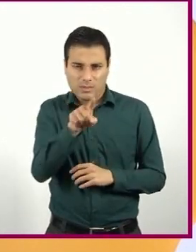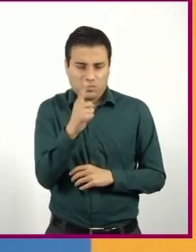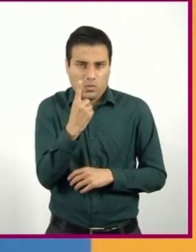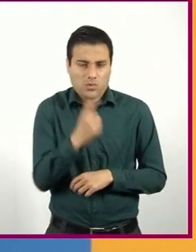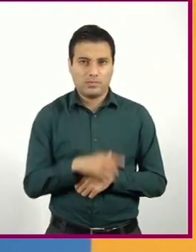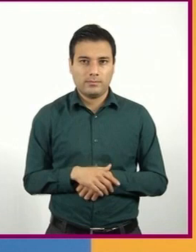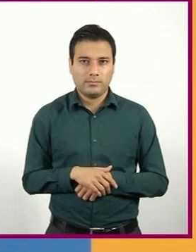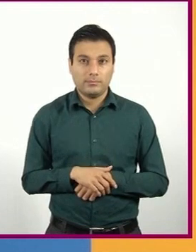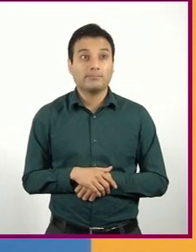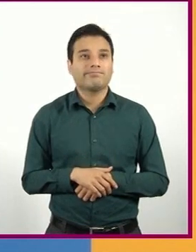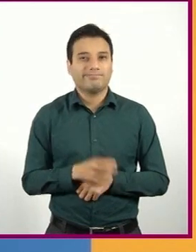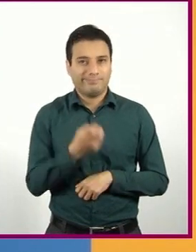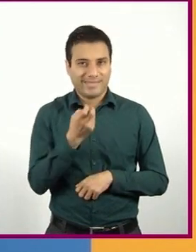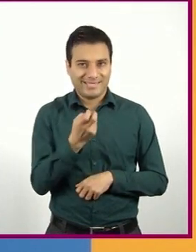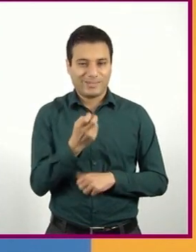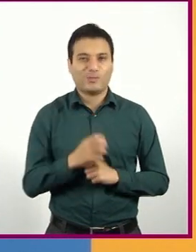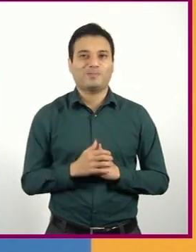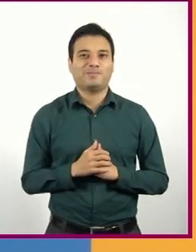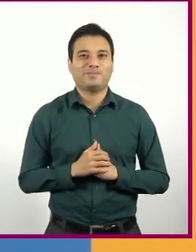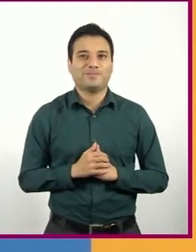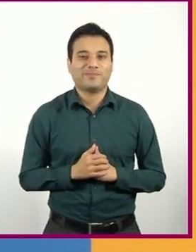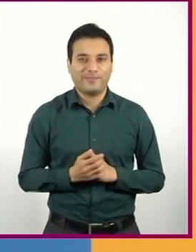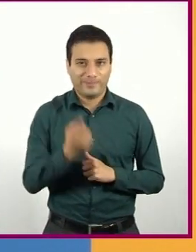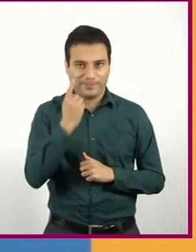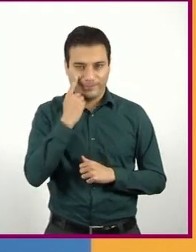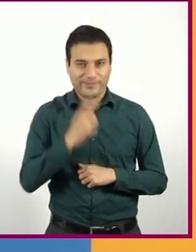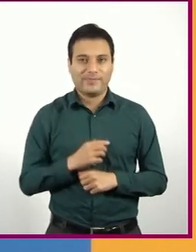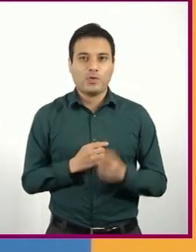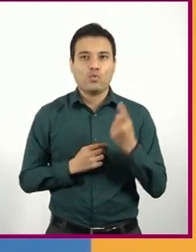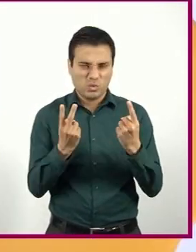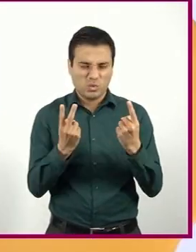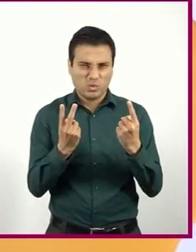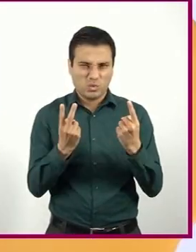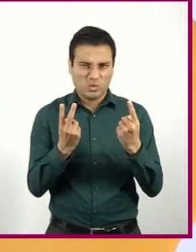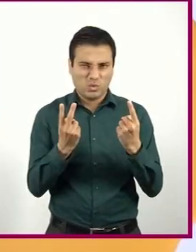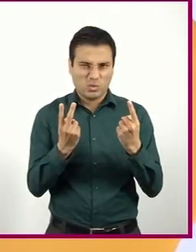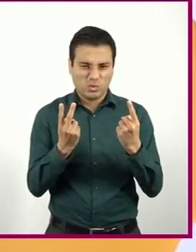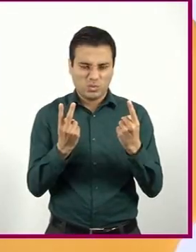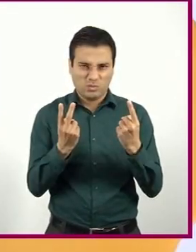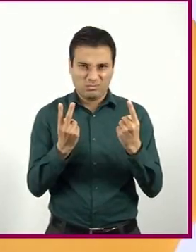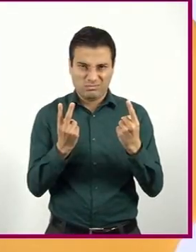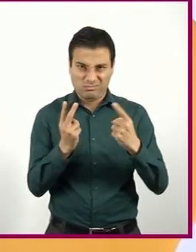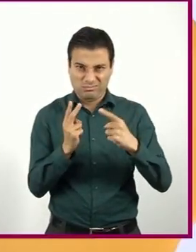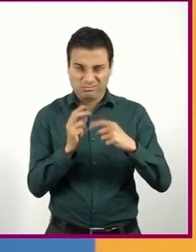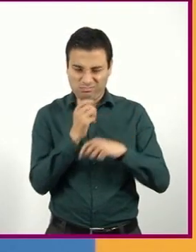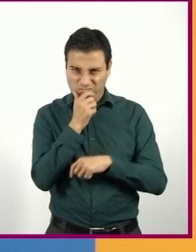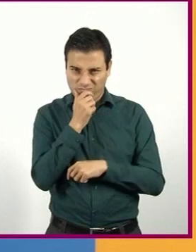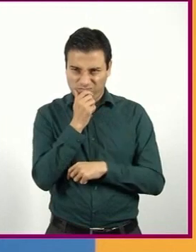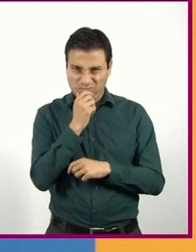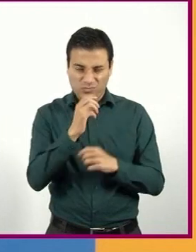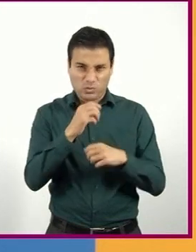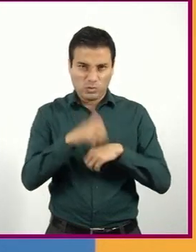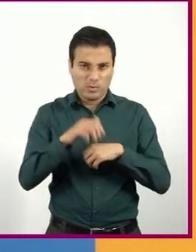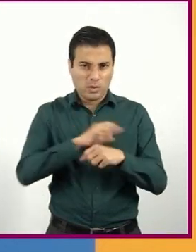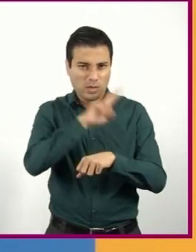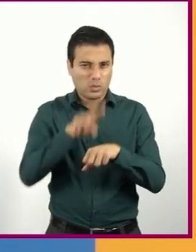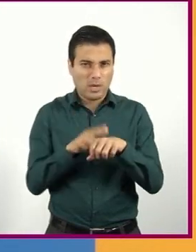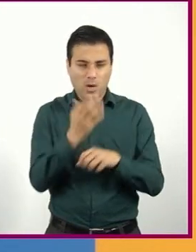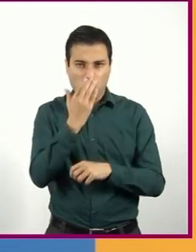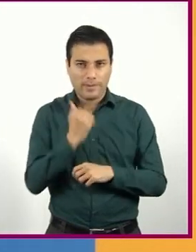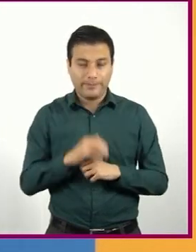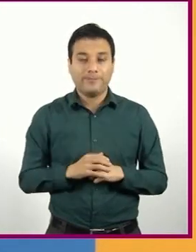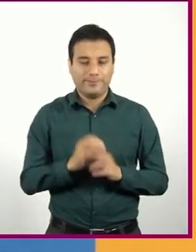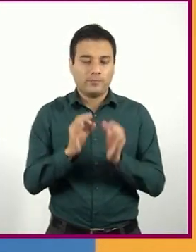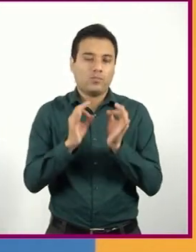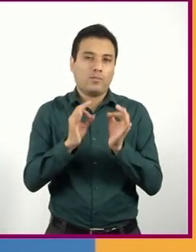¿no? ¡Excelente! ¿Y entre el segundo y el tercer número? No existe ningún número natural. Perfecto.